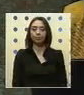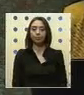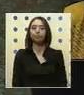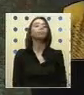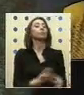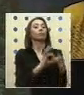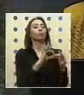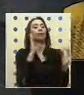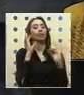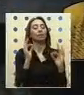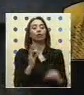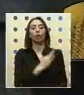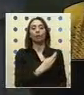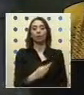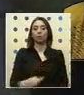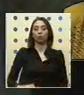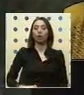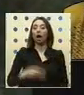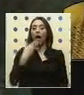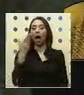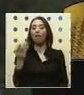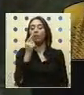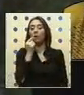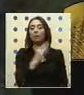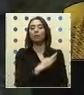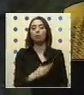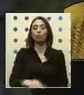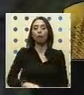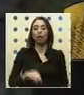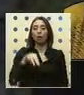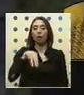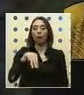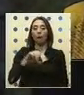Gracias, señora diputada. Tiene la palabra el diputado señor Melo.